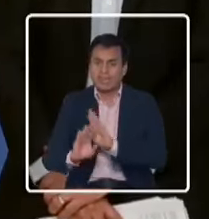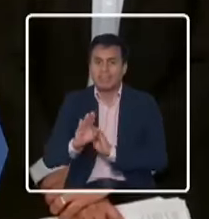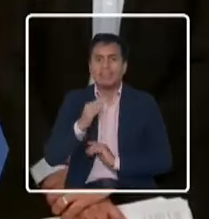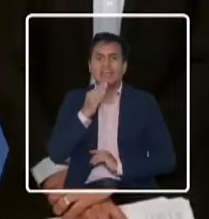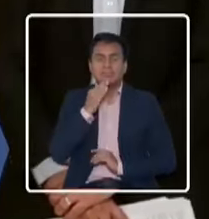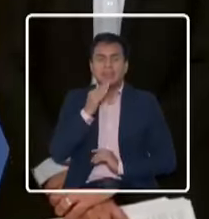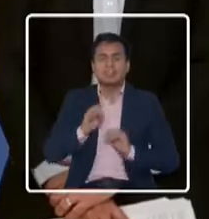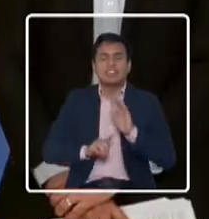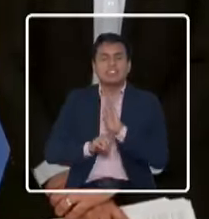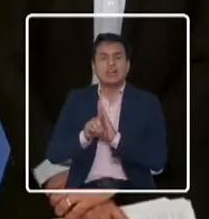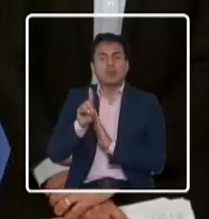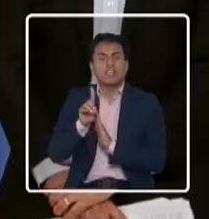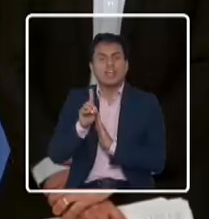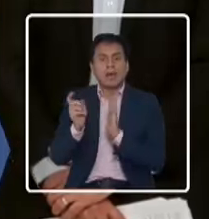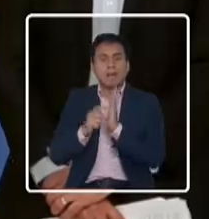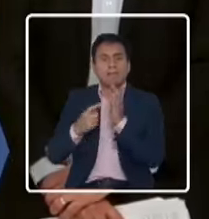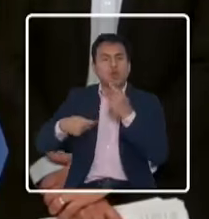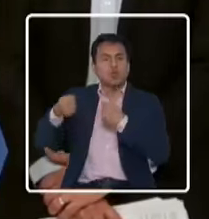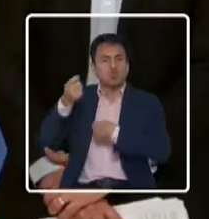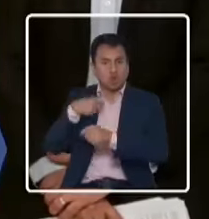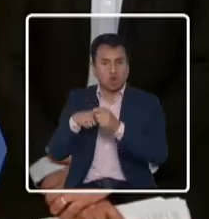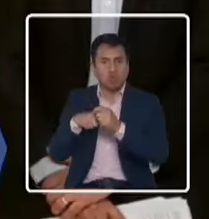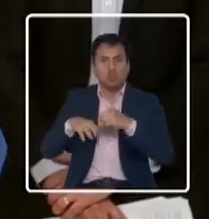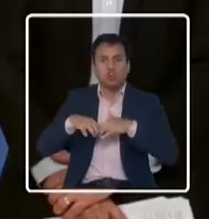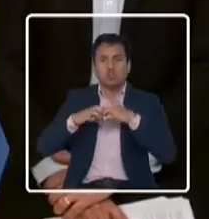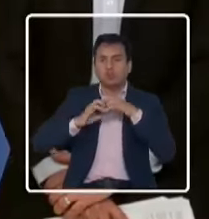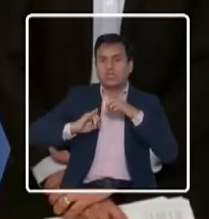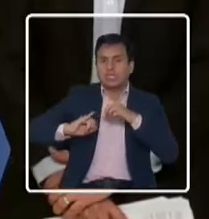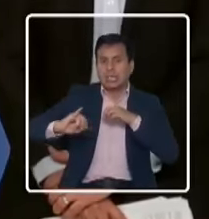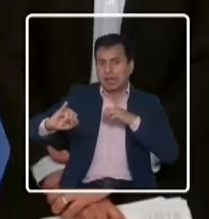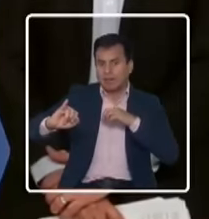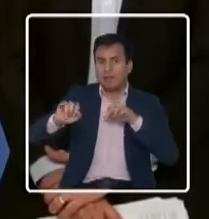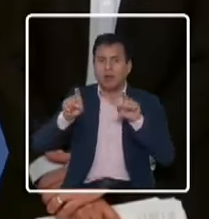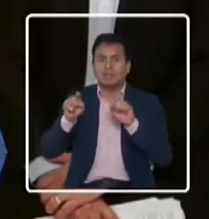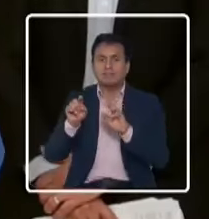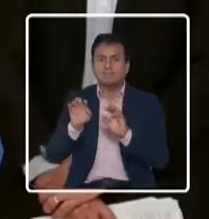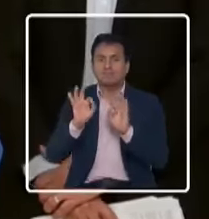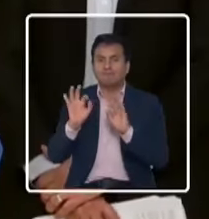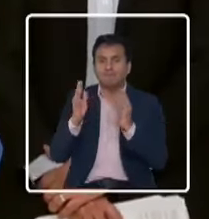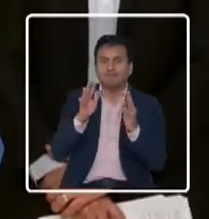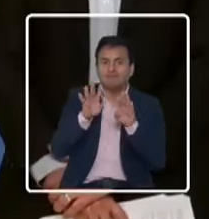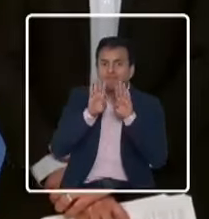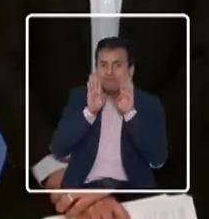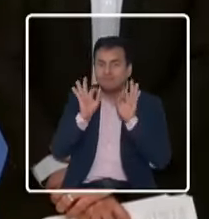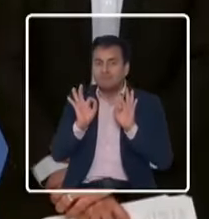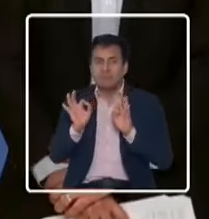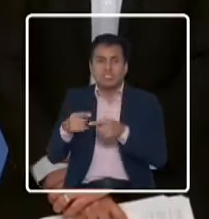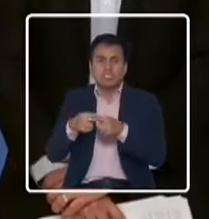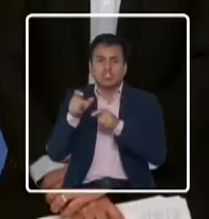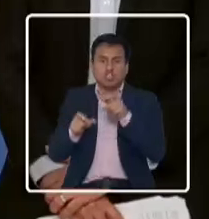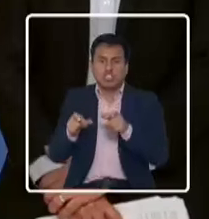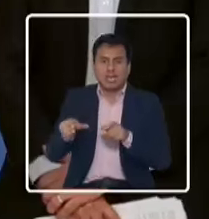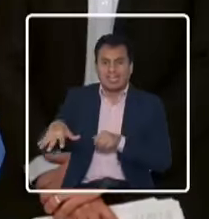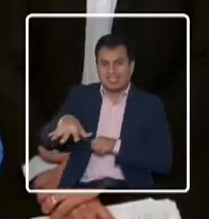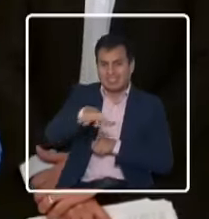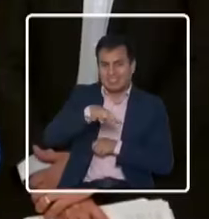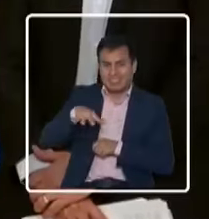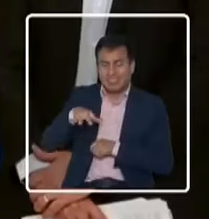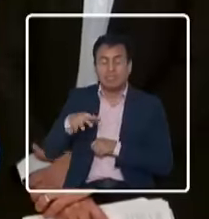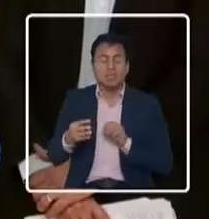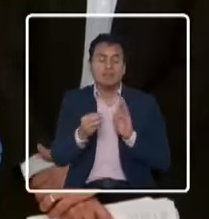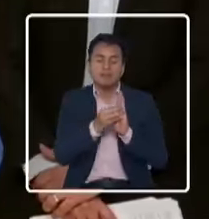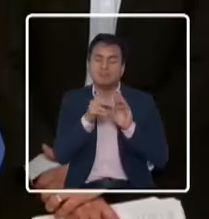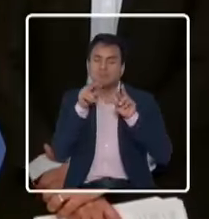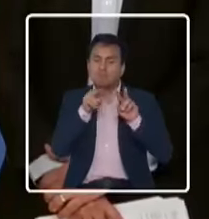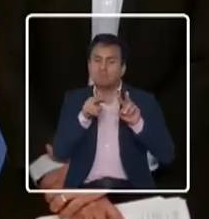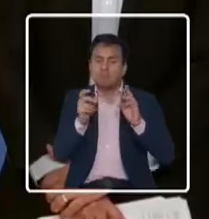como también desarrollar una producción que sea sustentable en términos medioambientales y sociales. Hemos establecido desde el punto